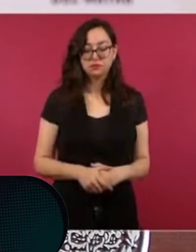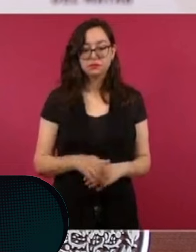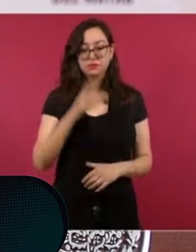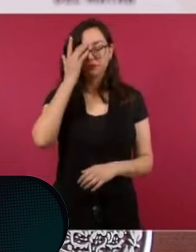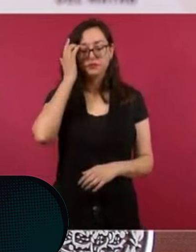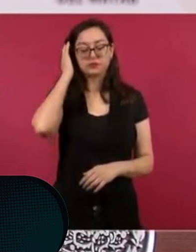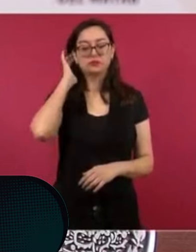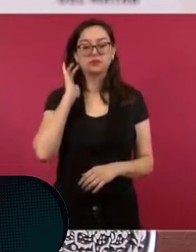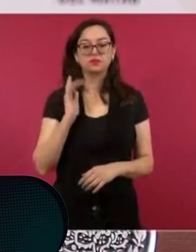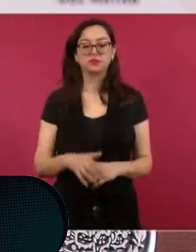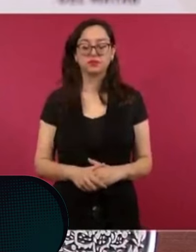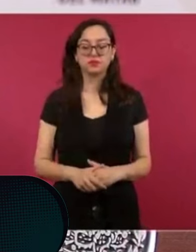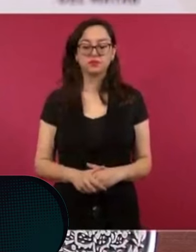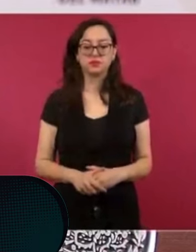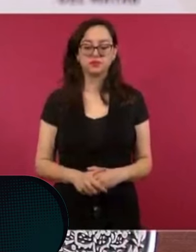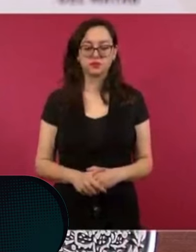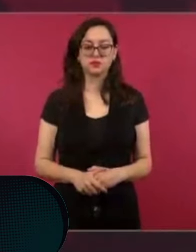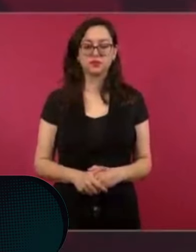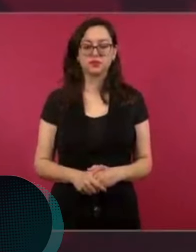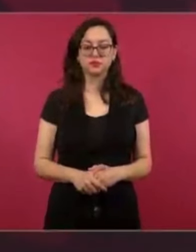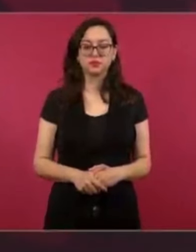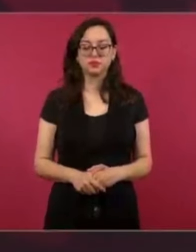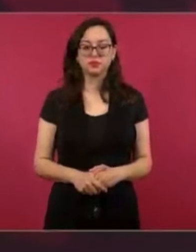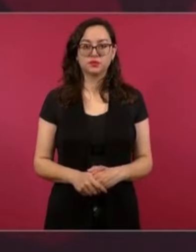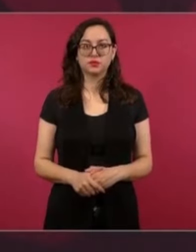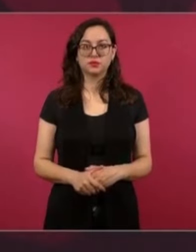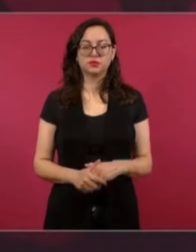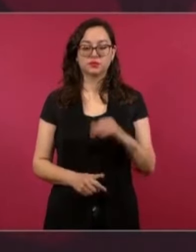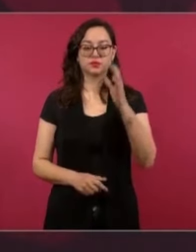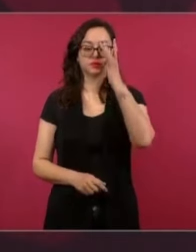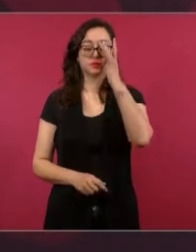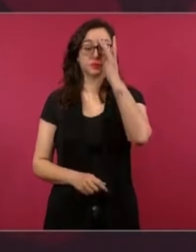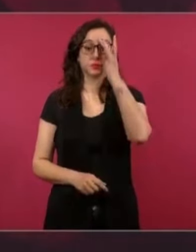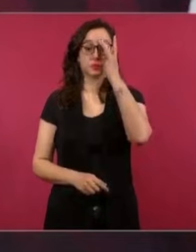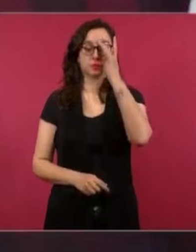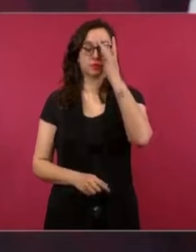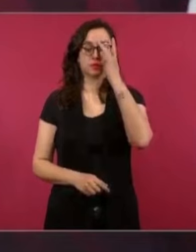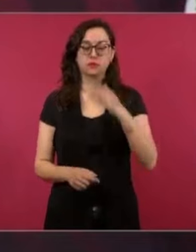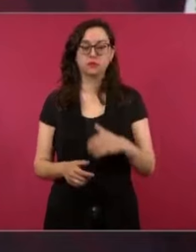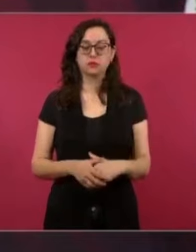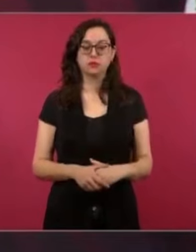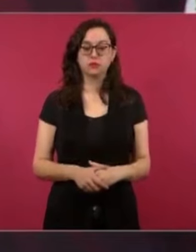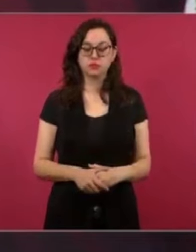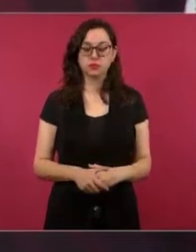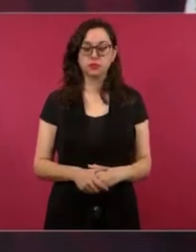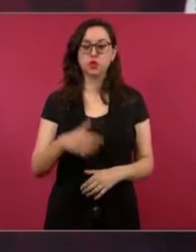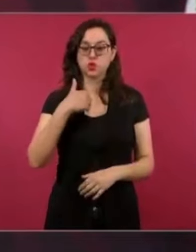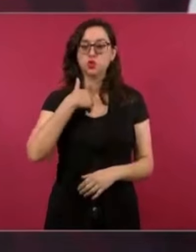yo quiero, y desde luego que lo vamos a lograr, porque